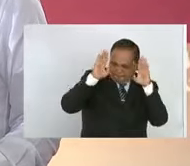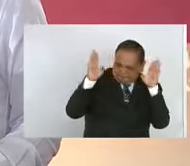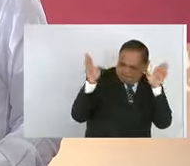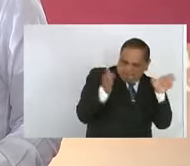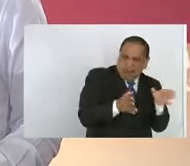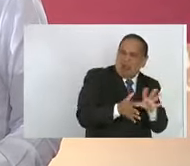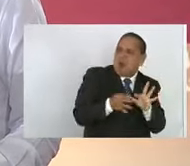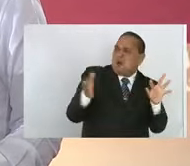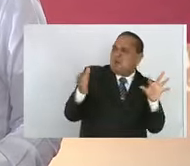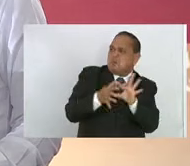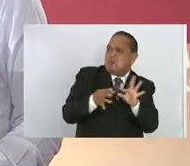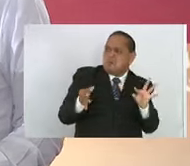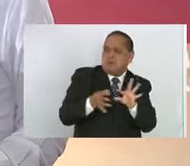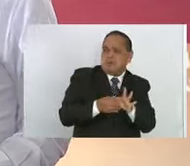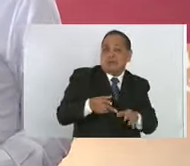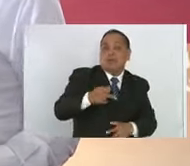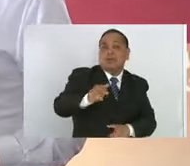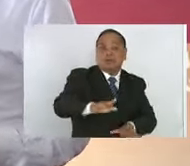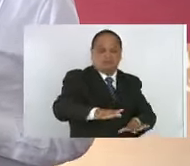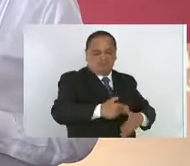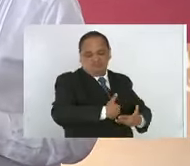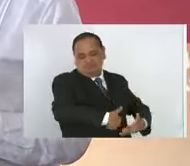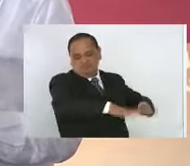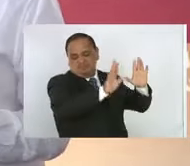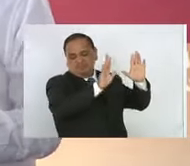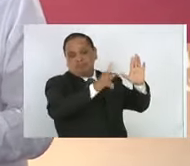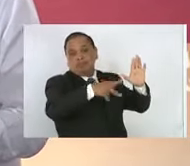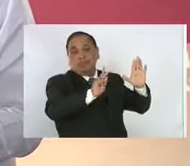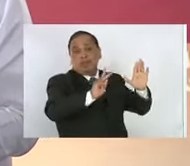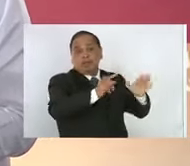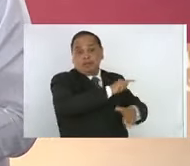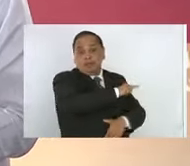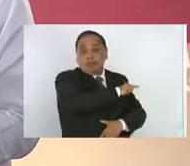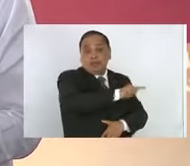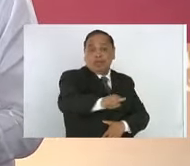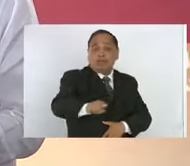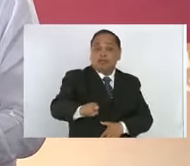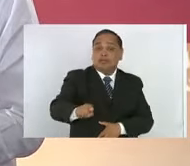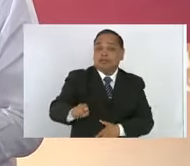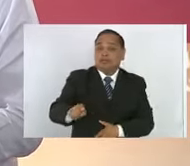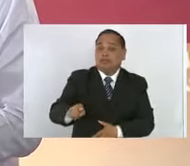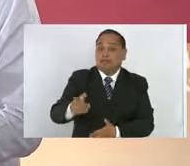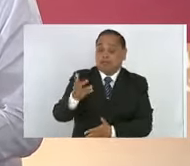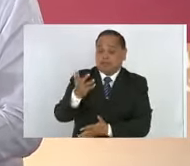pero nunca, nunca van a poder